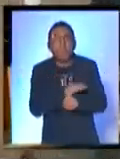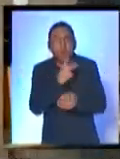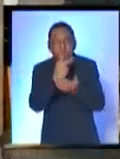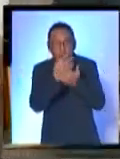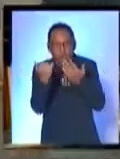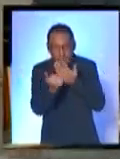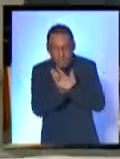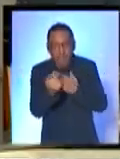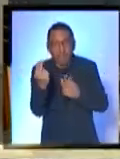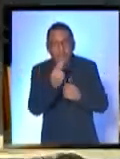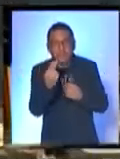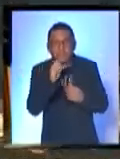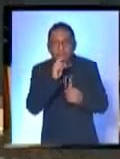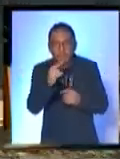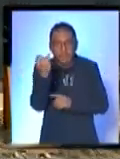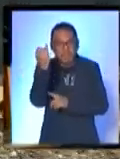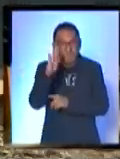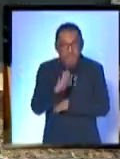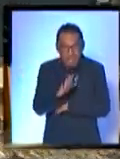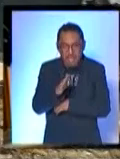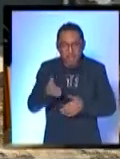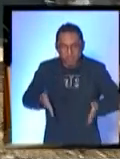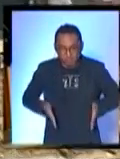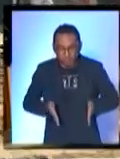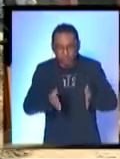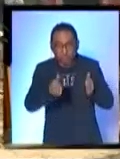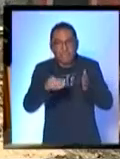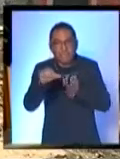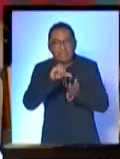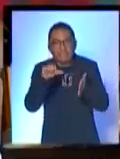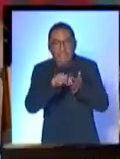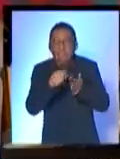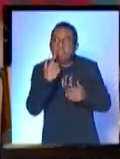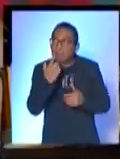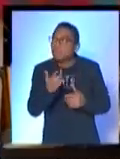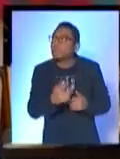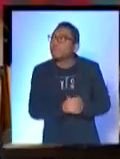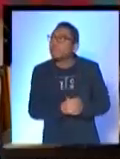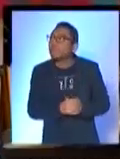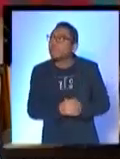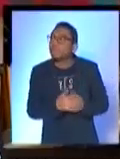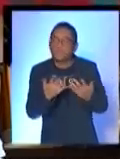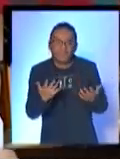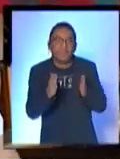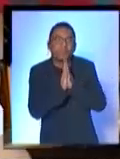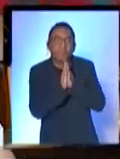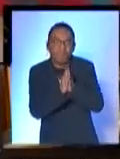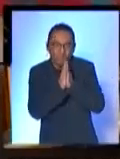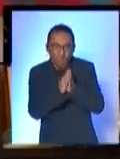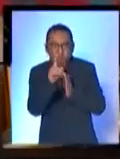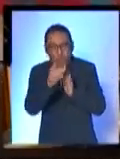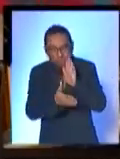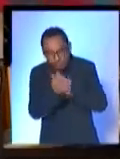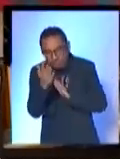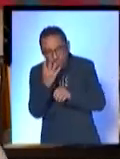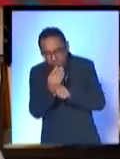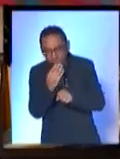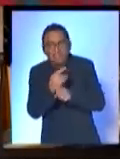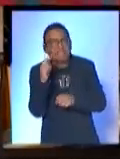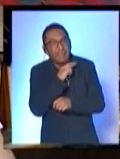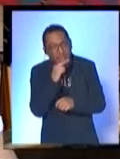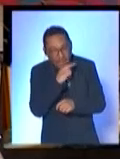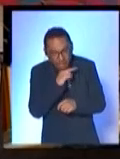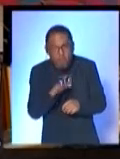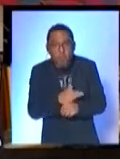proyecto incluye estandarizar la imagen de la vialidad con el centro histórico. Ay, pues que por favor apuren esta obra, porque pues, ¿o qué nos